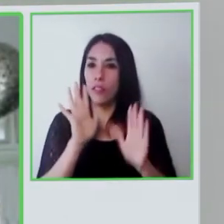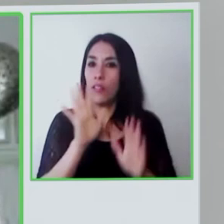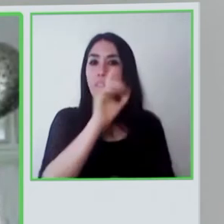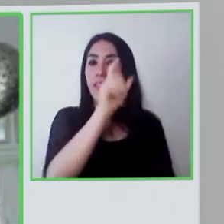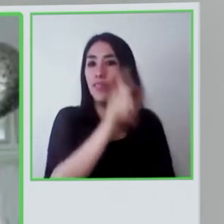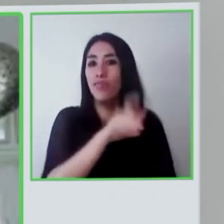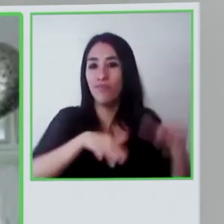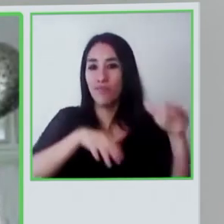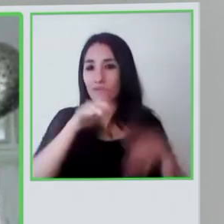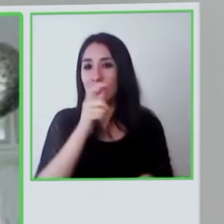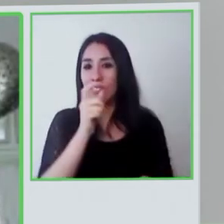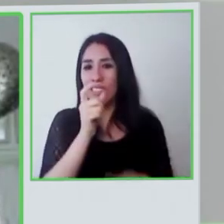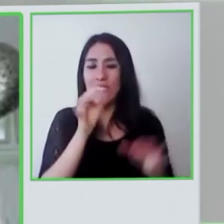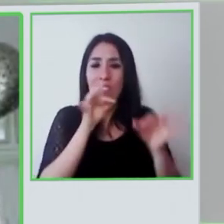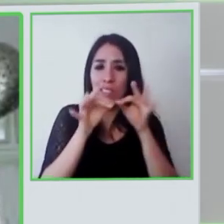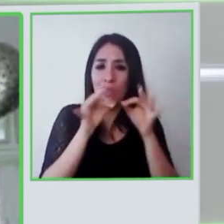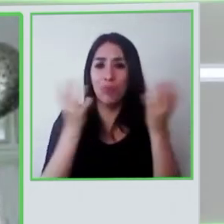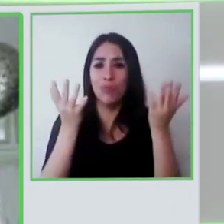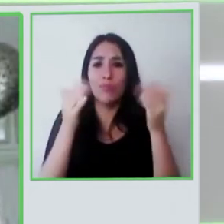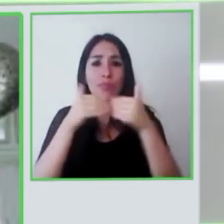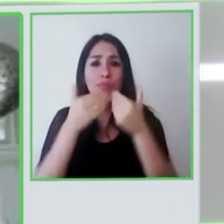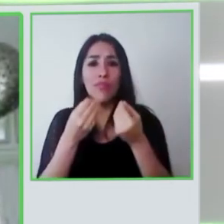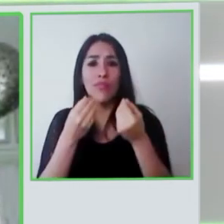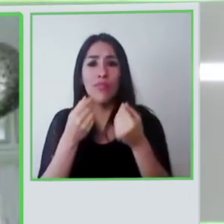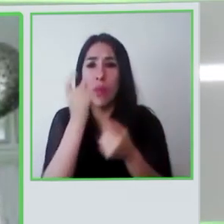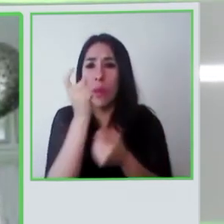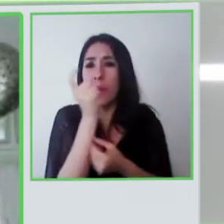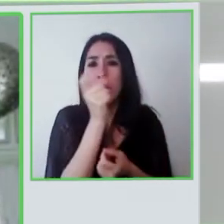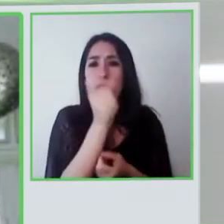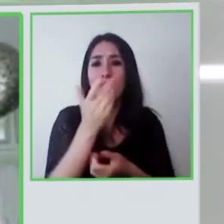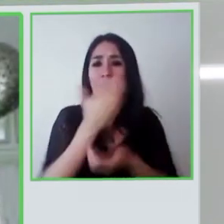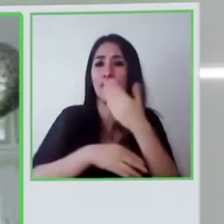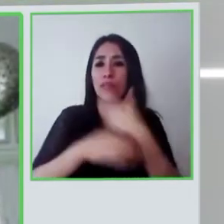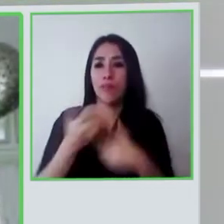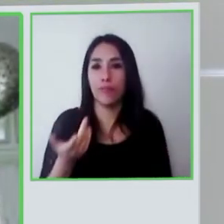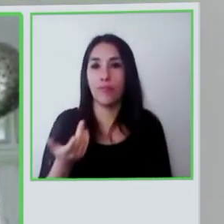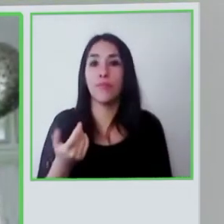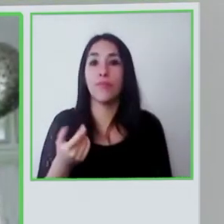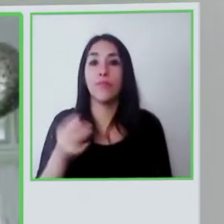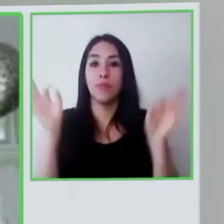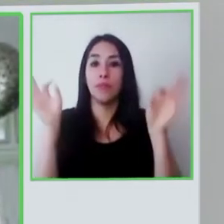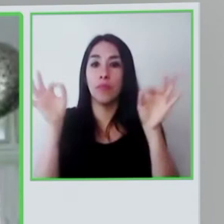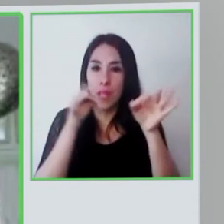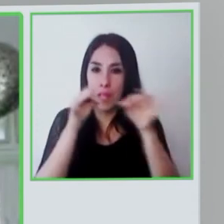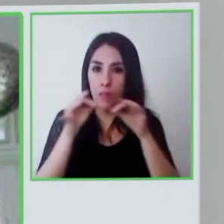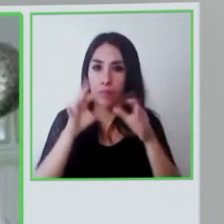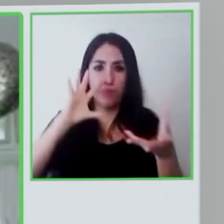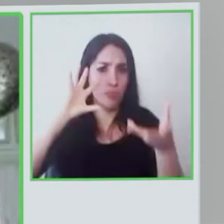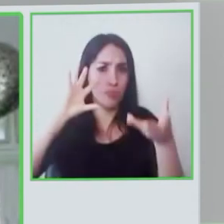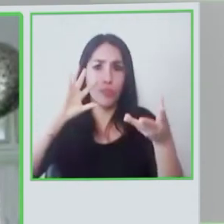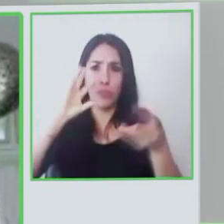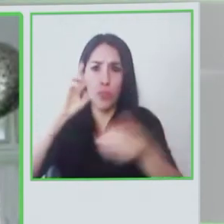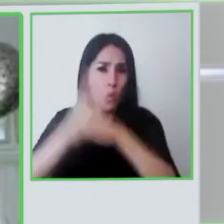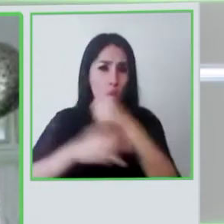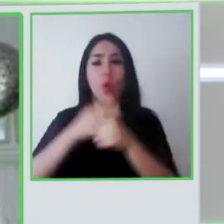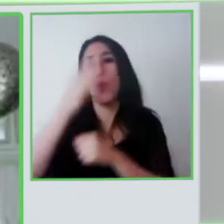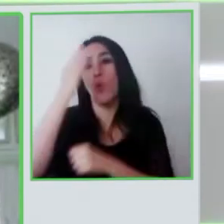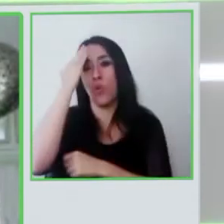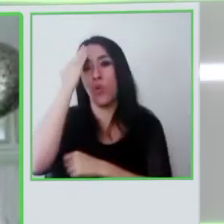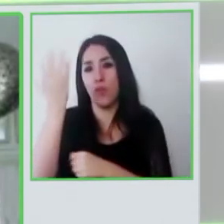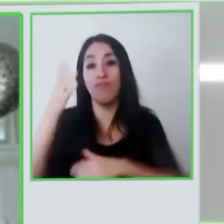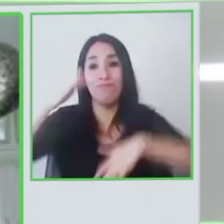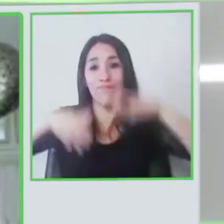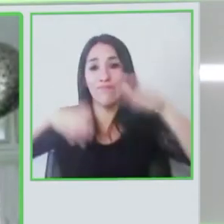de las definiciones legales de las discapacidades en todas partes del mundo sabemos que hay hay dificultades con eso pero hay una verdad